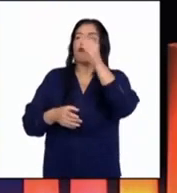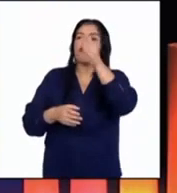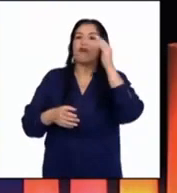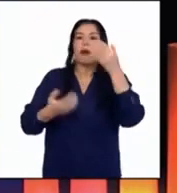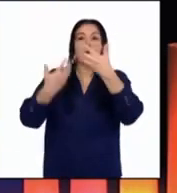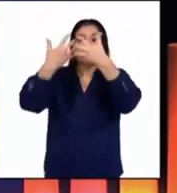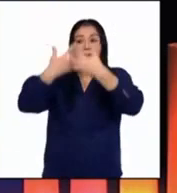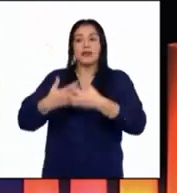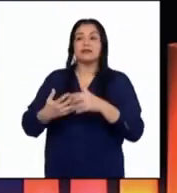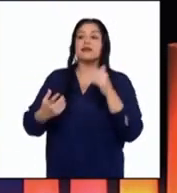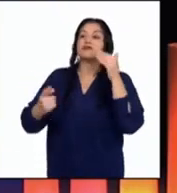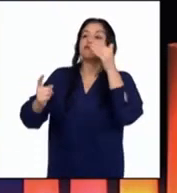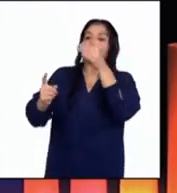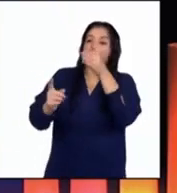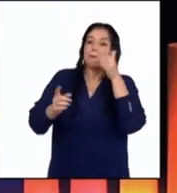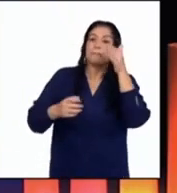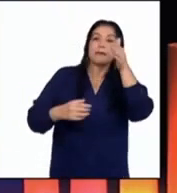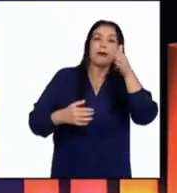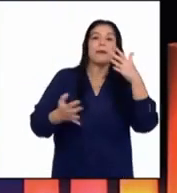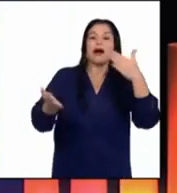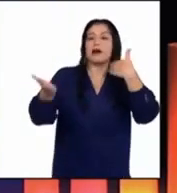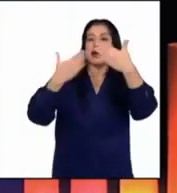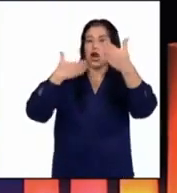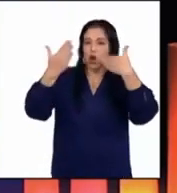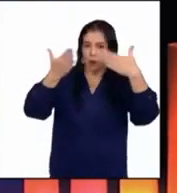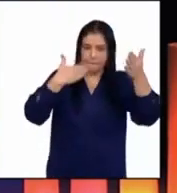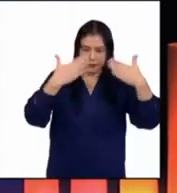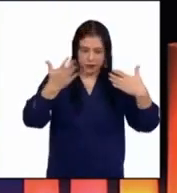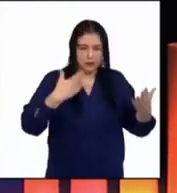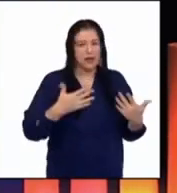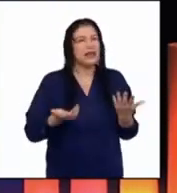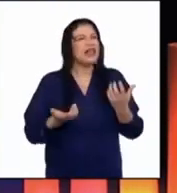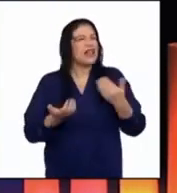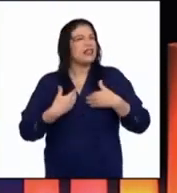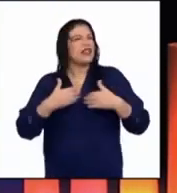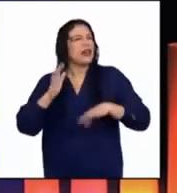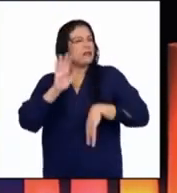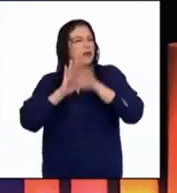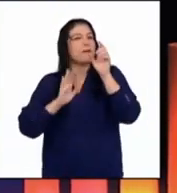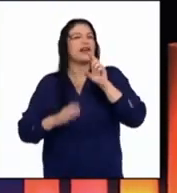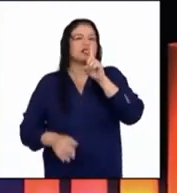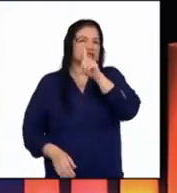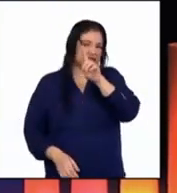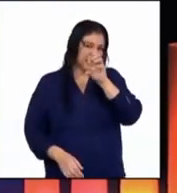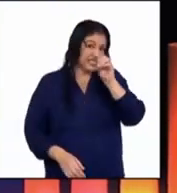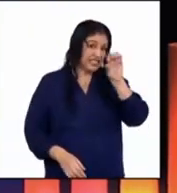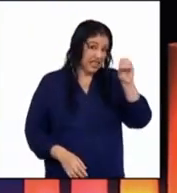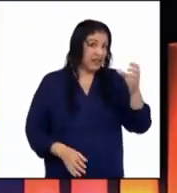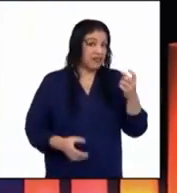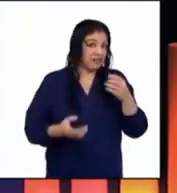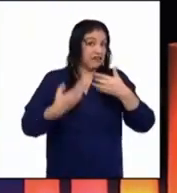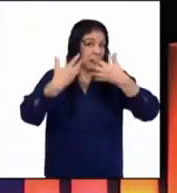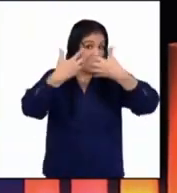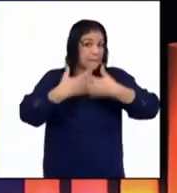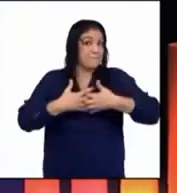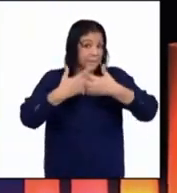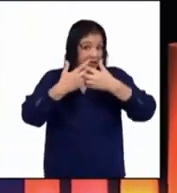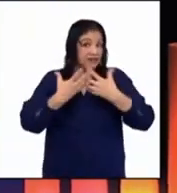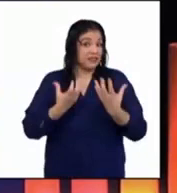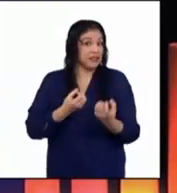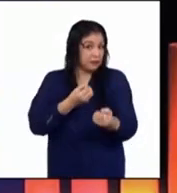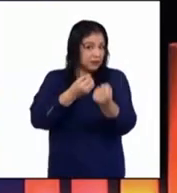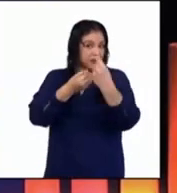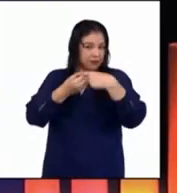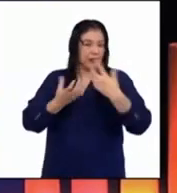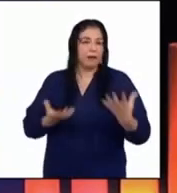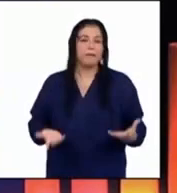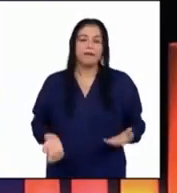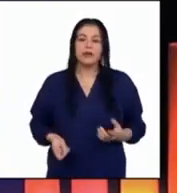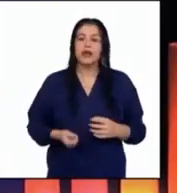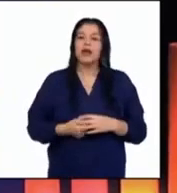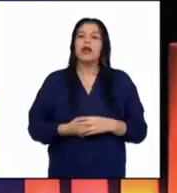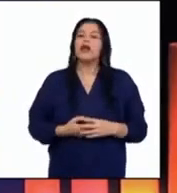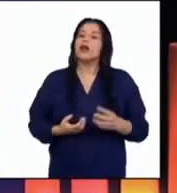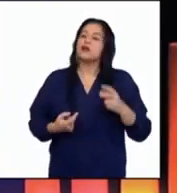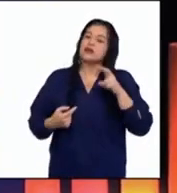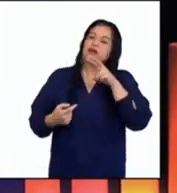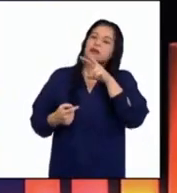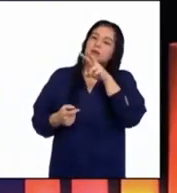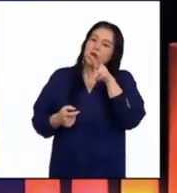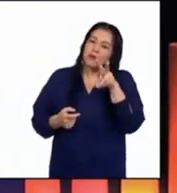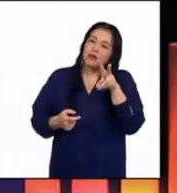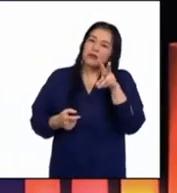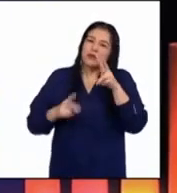que trabajábamos. Para ese momento habíamos trabajado con más de 100 empresas y encontramos que